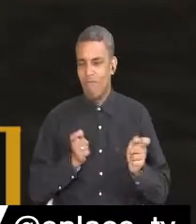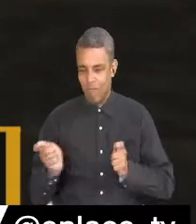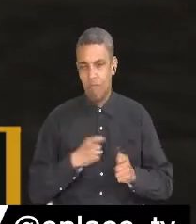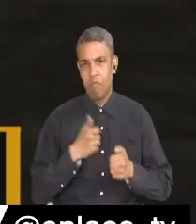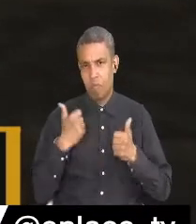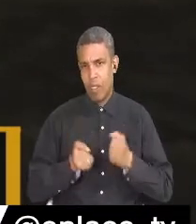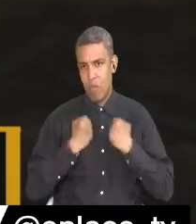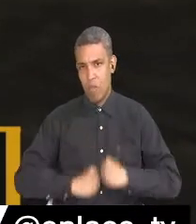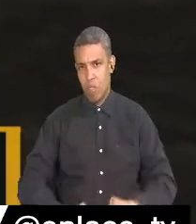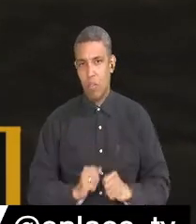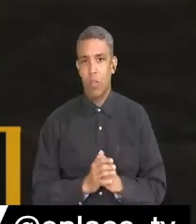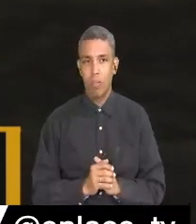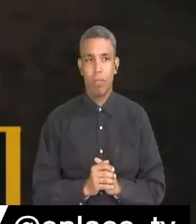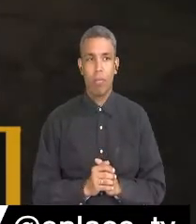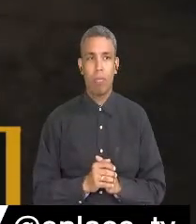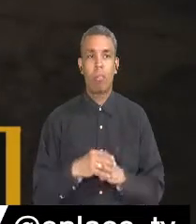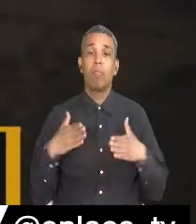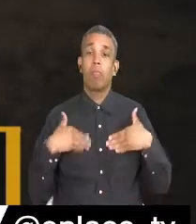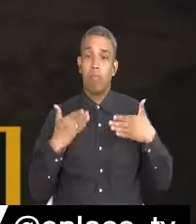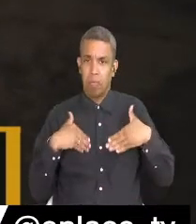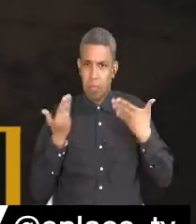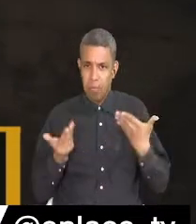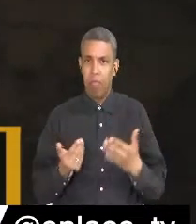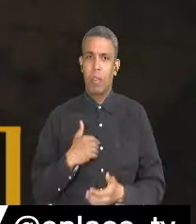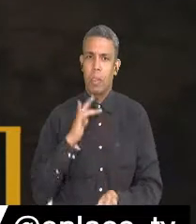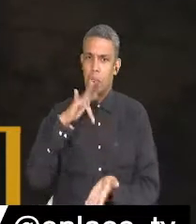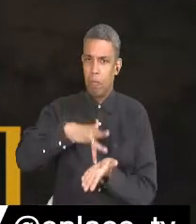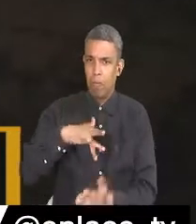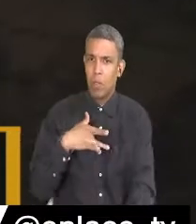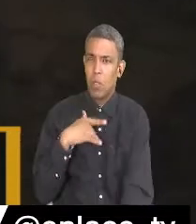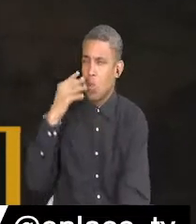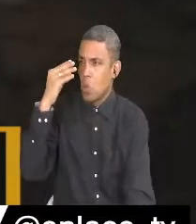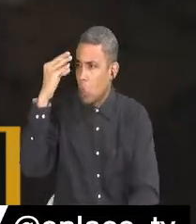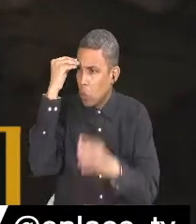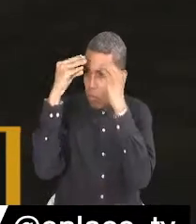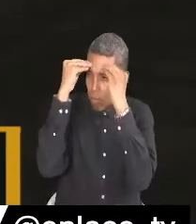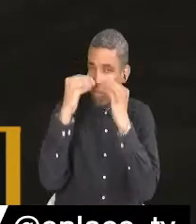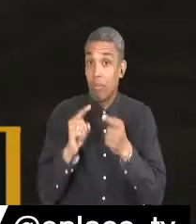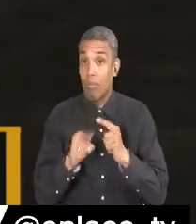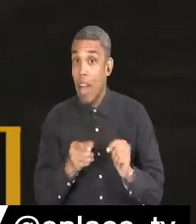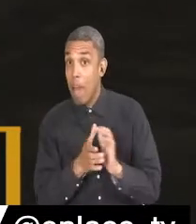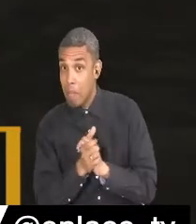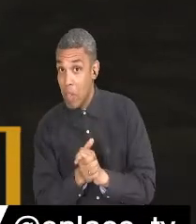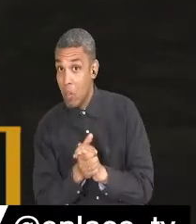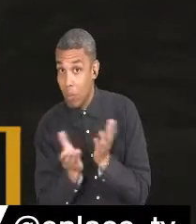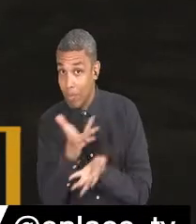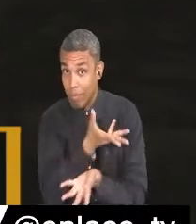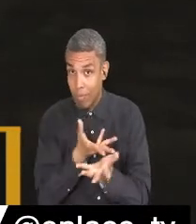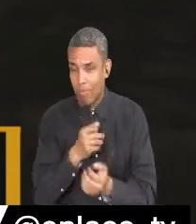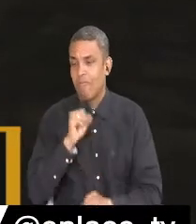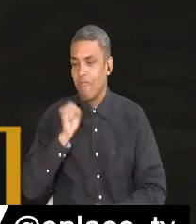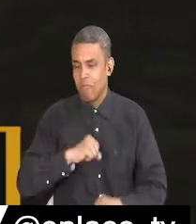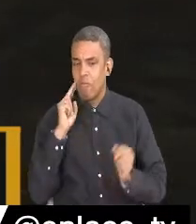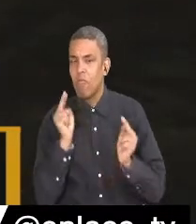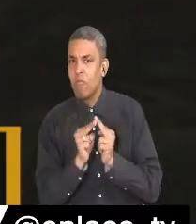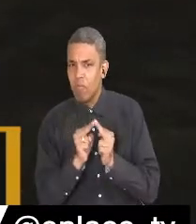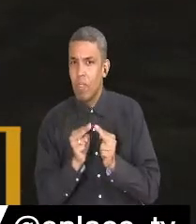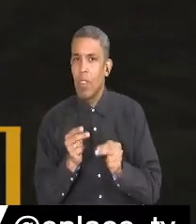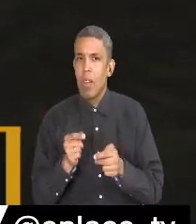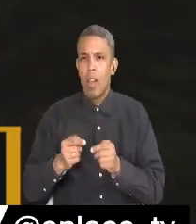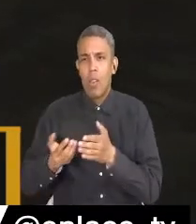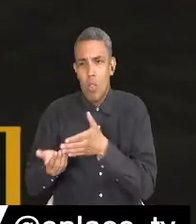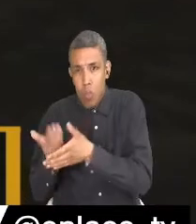porque acá nos enseñan. ¿Vienes a compartir también con tus amigos, a conocer amigos? Sí, he conocido mucho, como